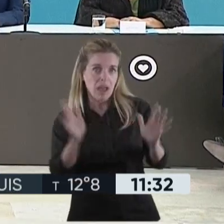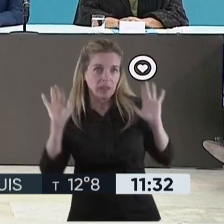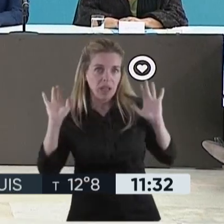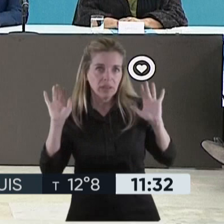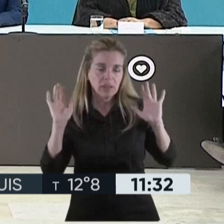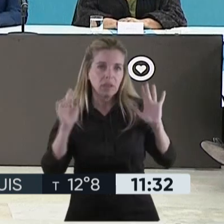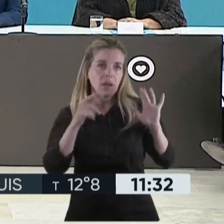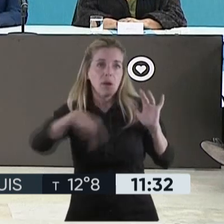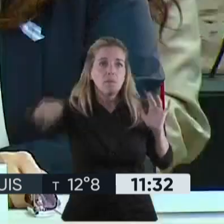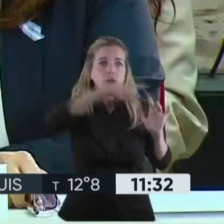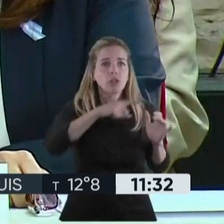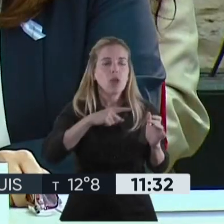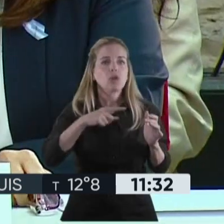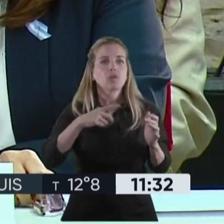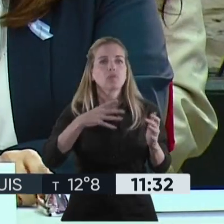porque acepten el desafío.